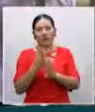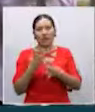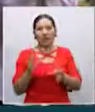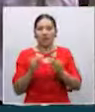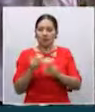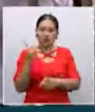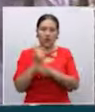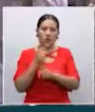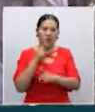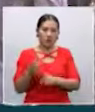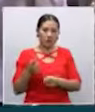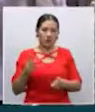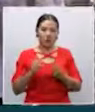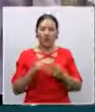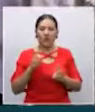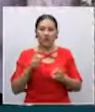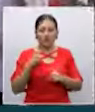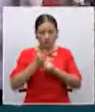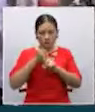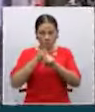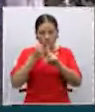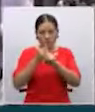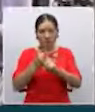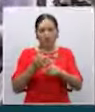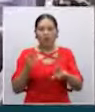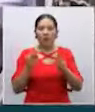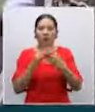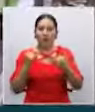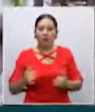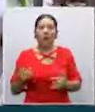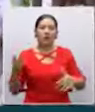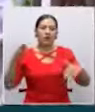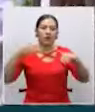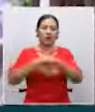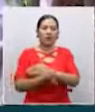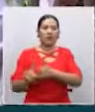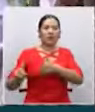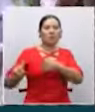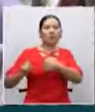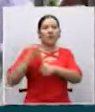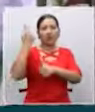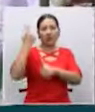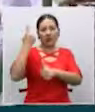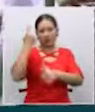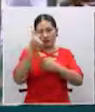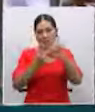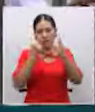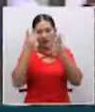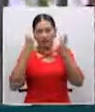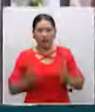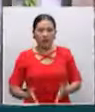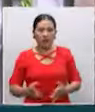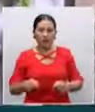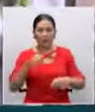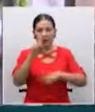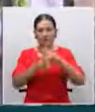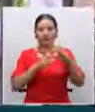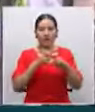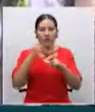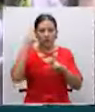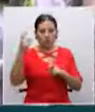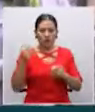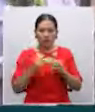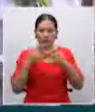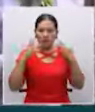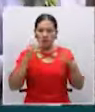él le dio toda la fuerza, el empeño, y al final entra a esta feria, que es la feria de los sueños, la alegría de producir.